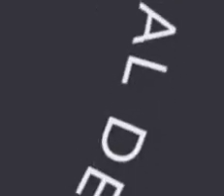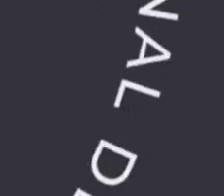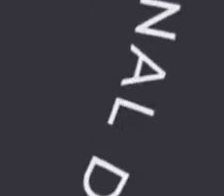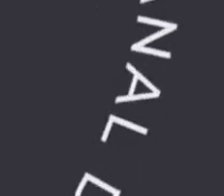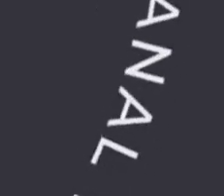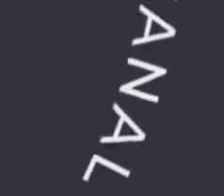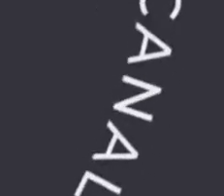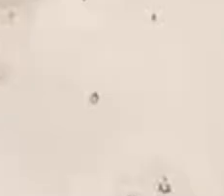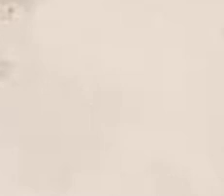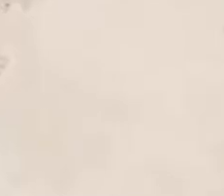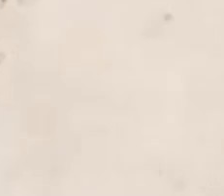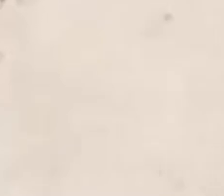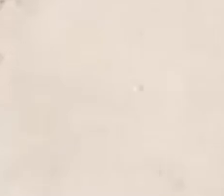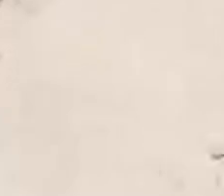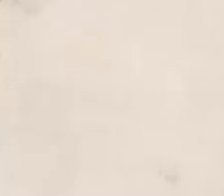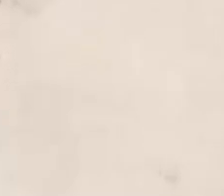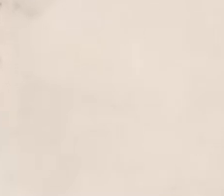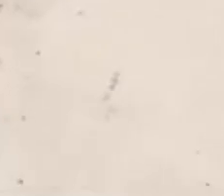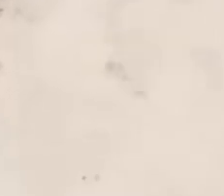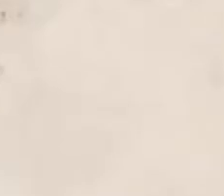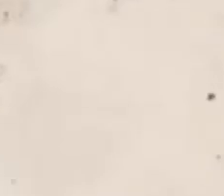Provincia.